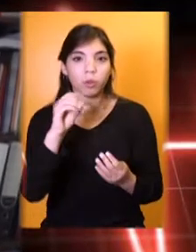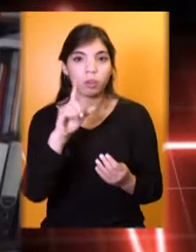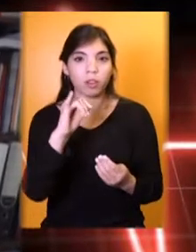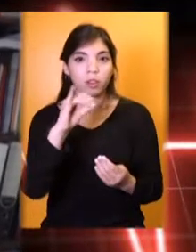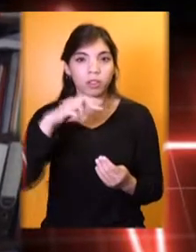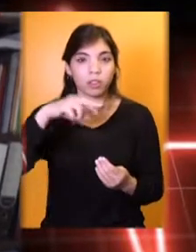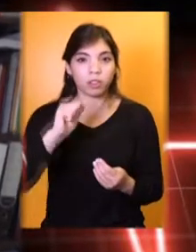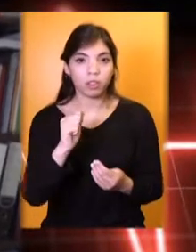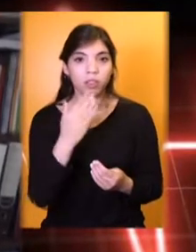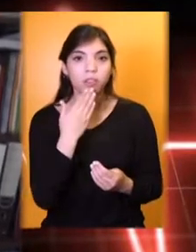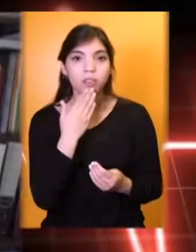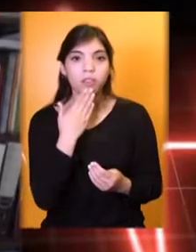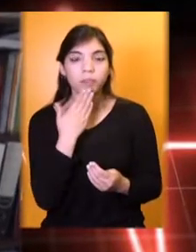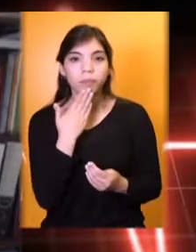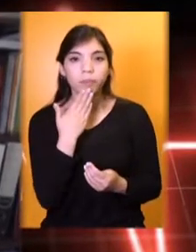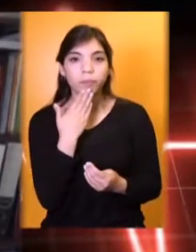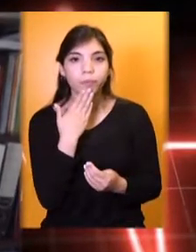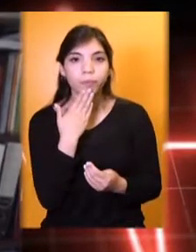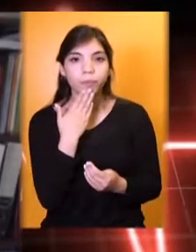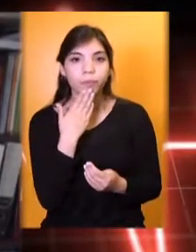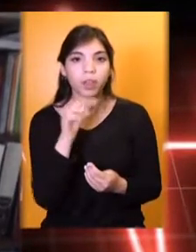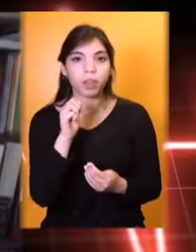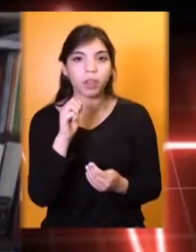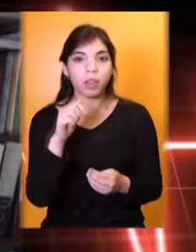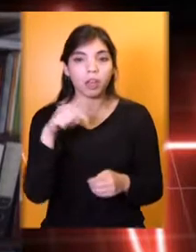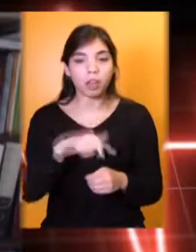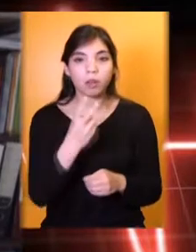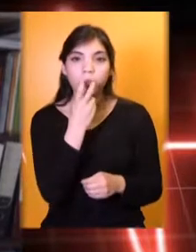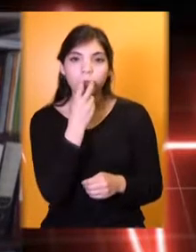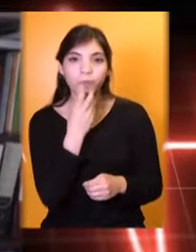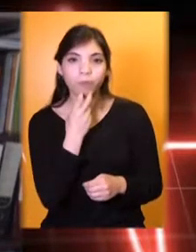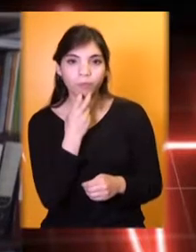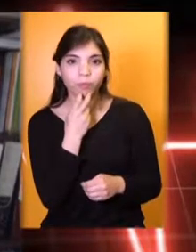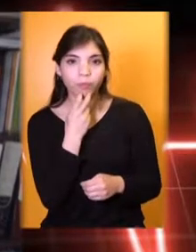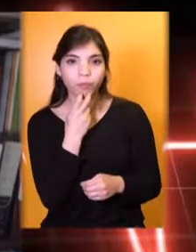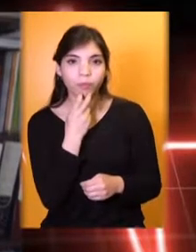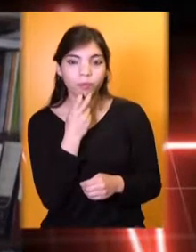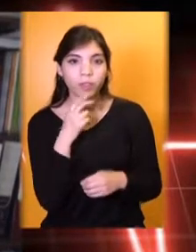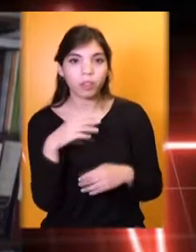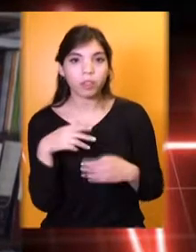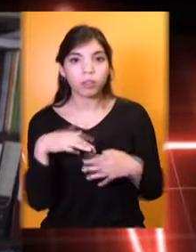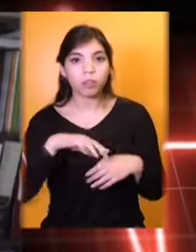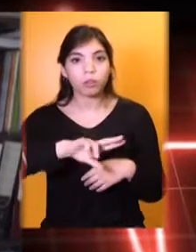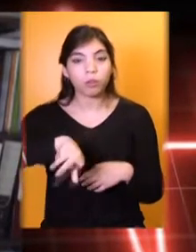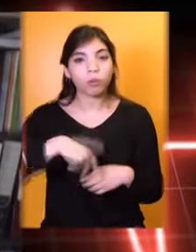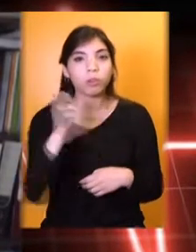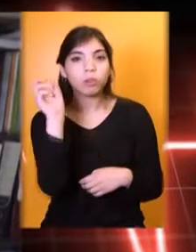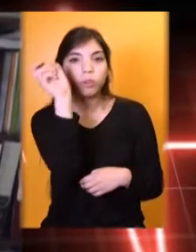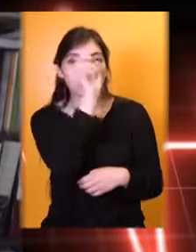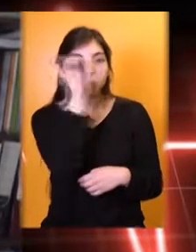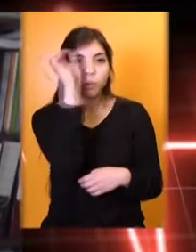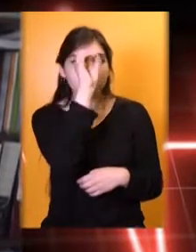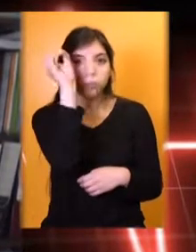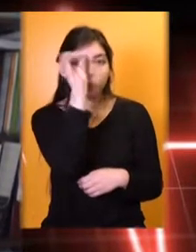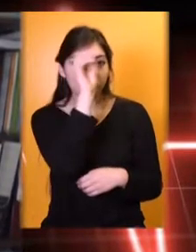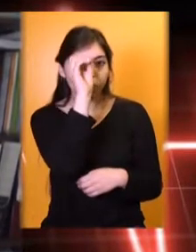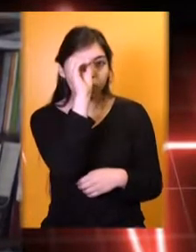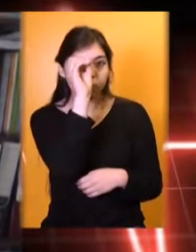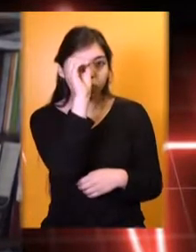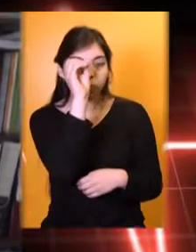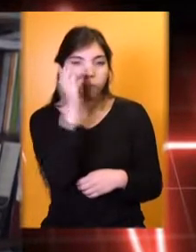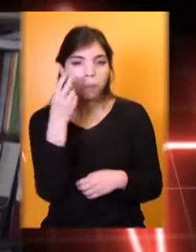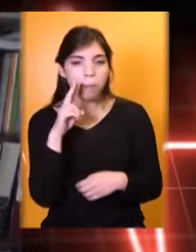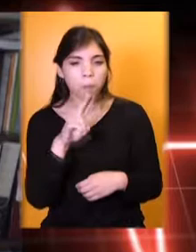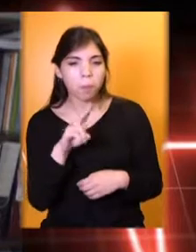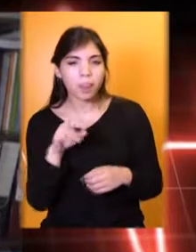Alto Bonito, y es una medida que a nosotros, desde nuestro punto de vista, nuestro rol ahí es un poco monitorear